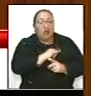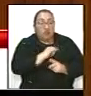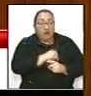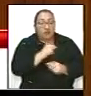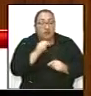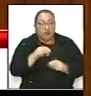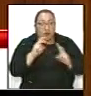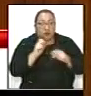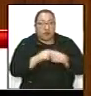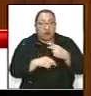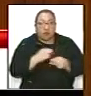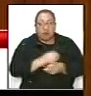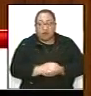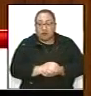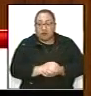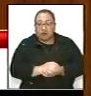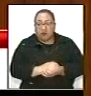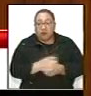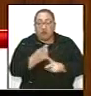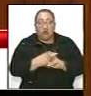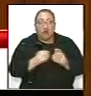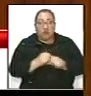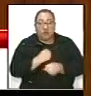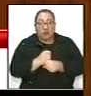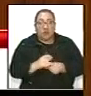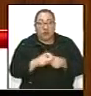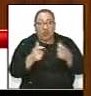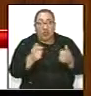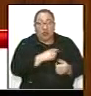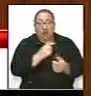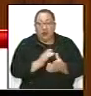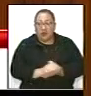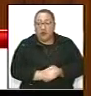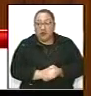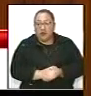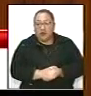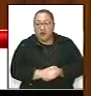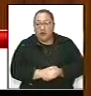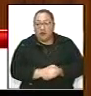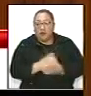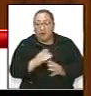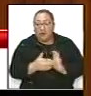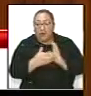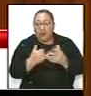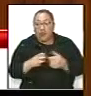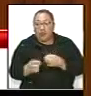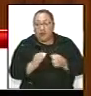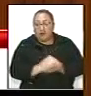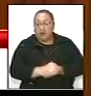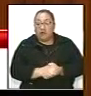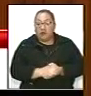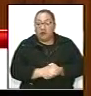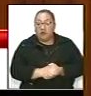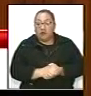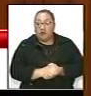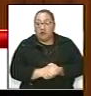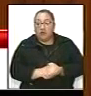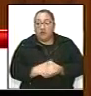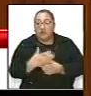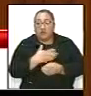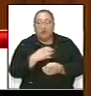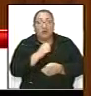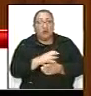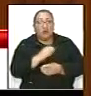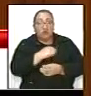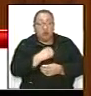en el ámbito nacional se suman a este gran esfuerzo. Esta presentación, como lo ha mencionado el Presidente del Consejo de